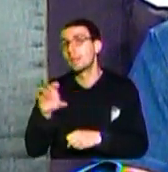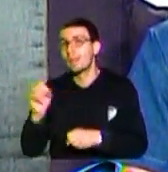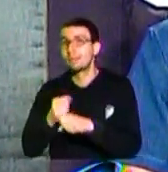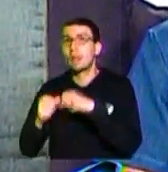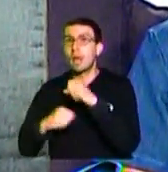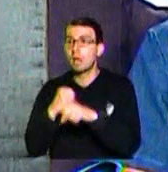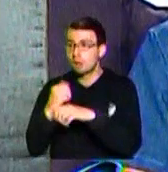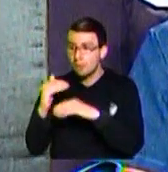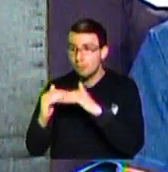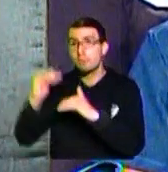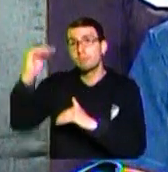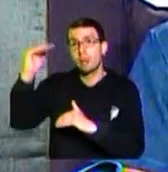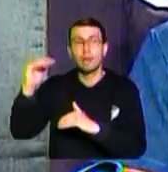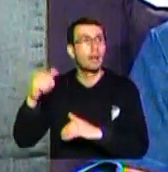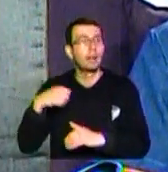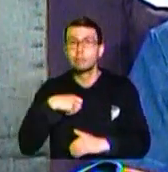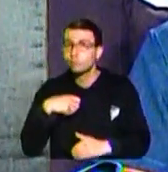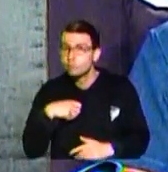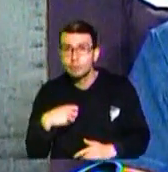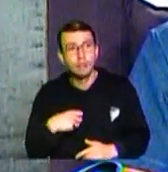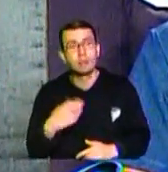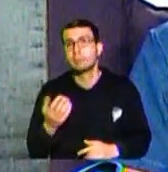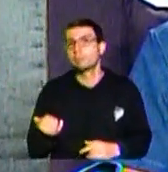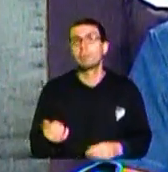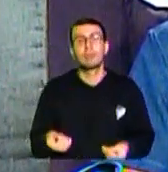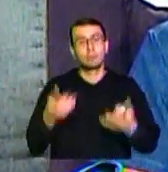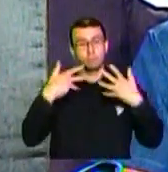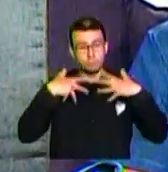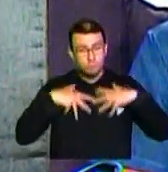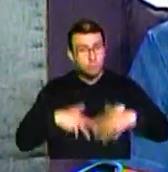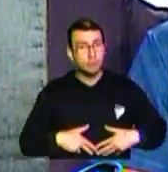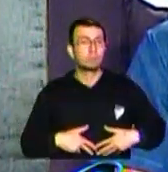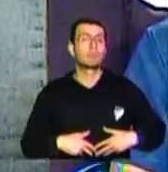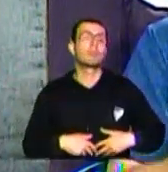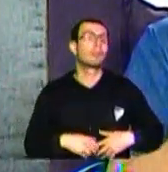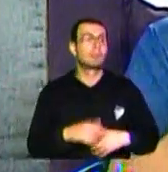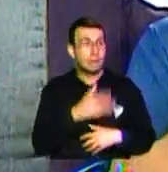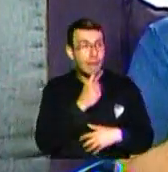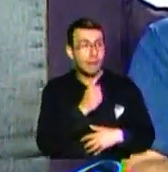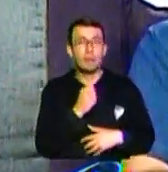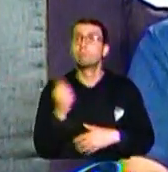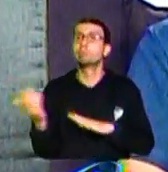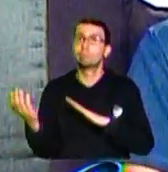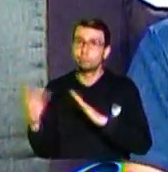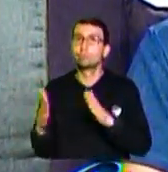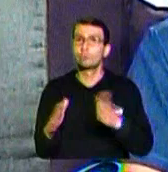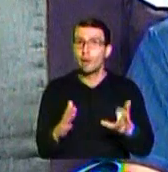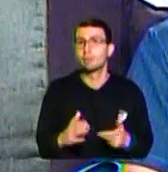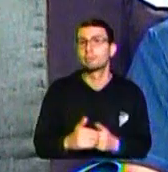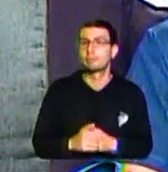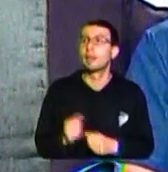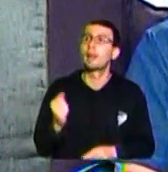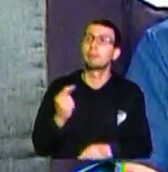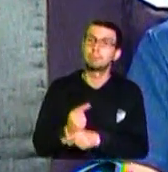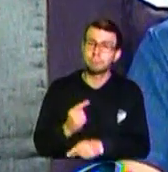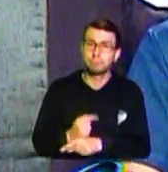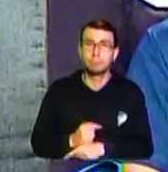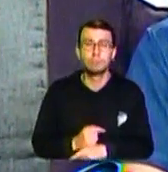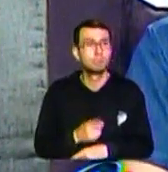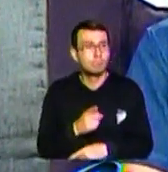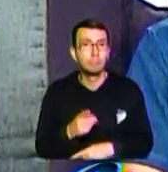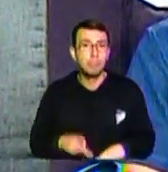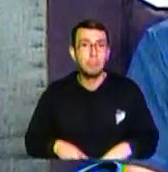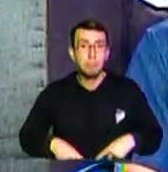Unidos porque no están recibiendo la terapia hormonal. Entonces yo quiero mostrar este caso, cómo la calidad de